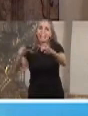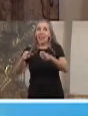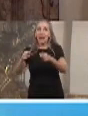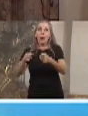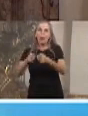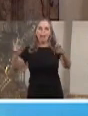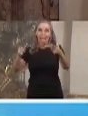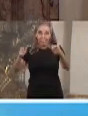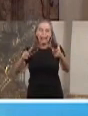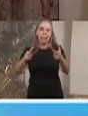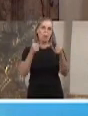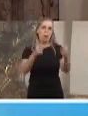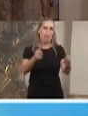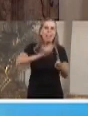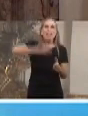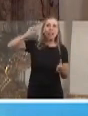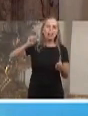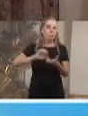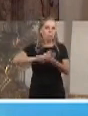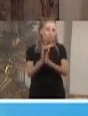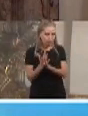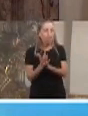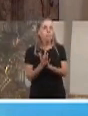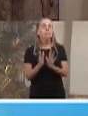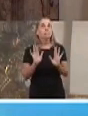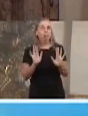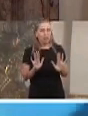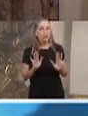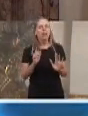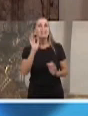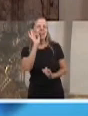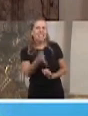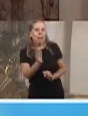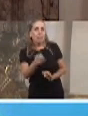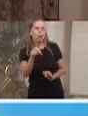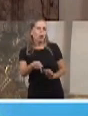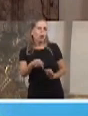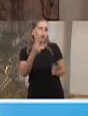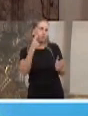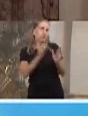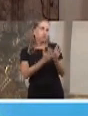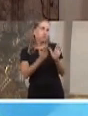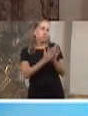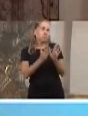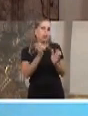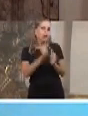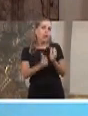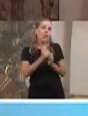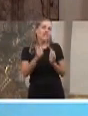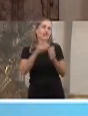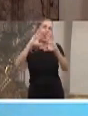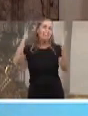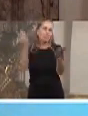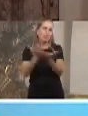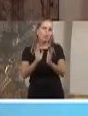elemento, digamos, de mucha movilización social y que atraviesa distintas franjas sociales. Por eso